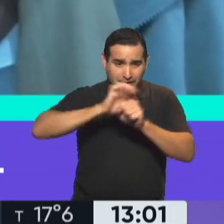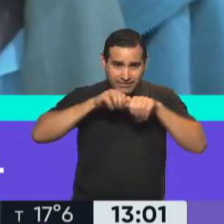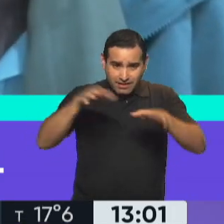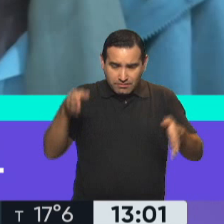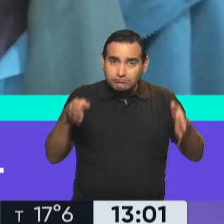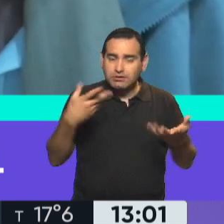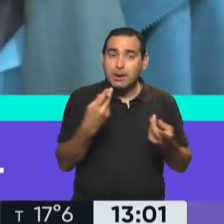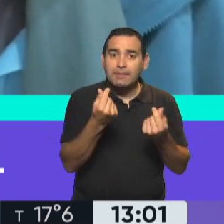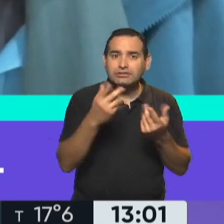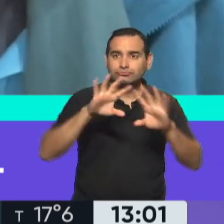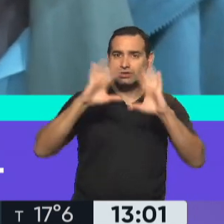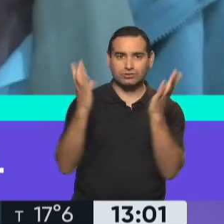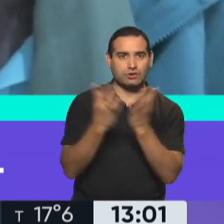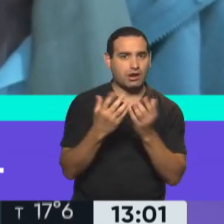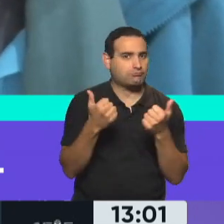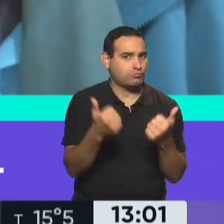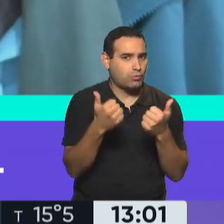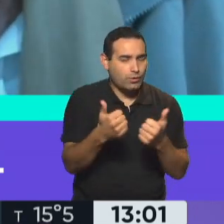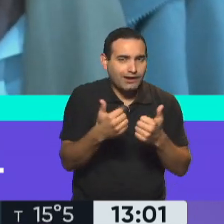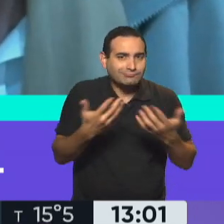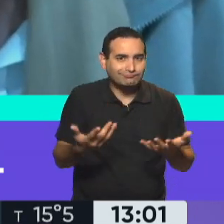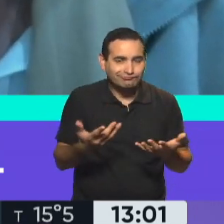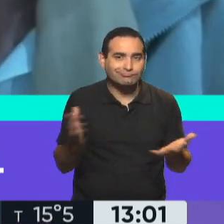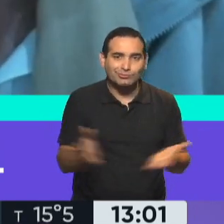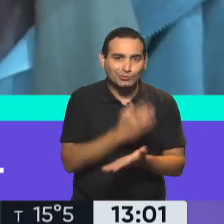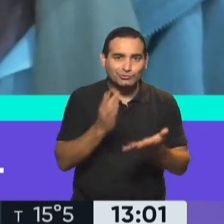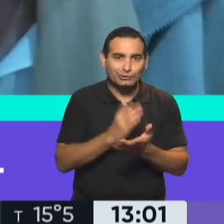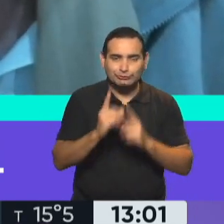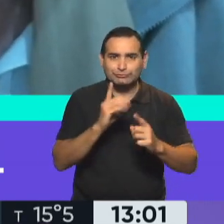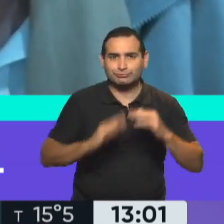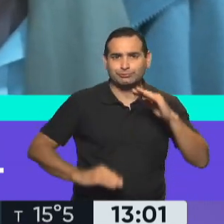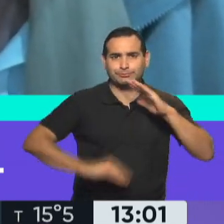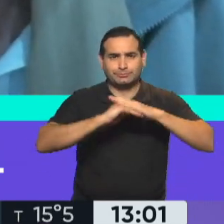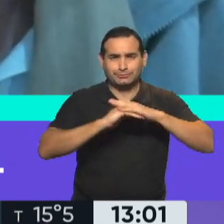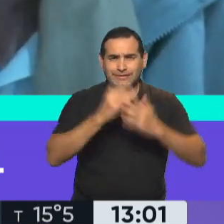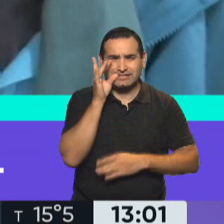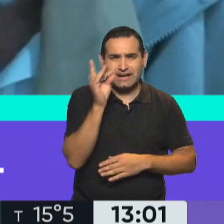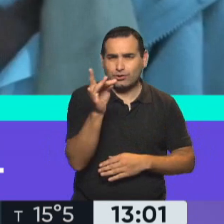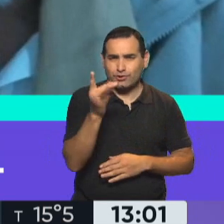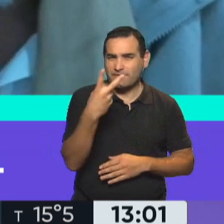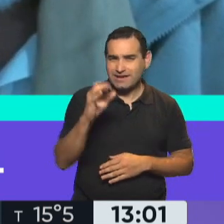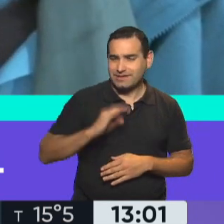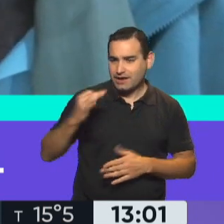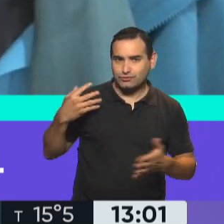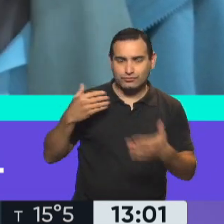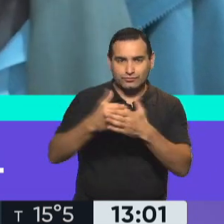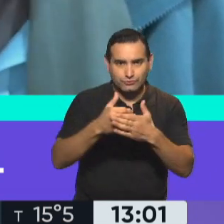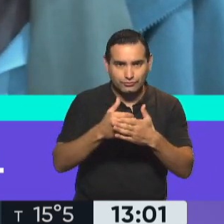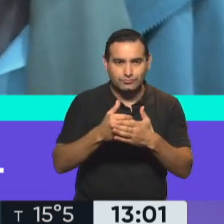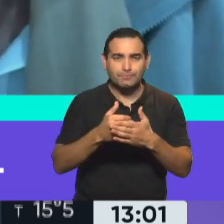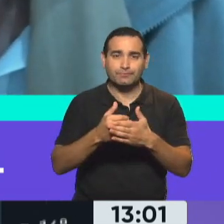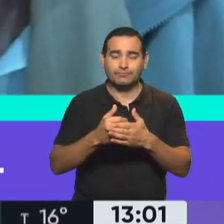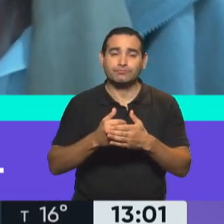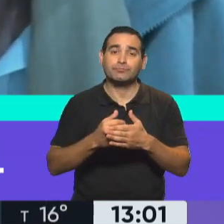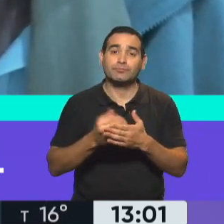tuvo precios internacionales muy, muy buenos, casi en el tope de los récords de los últimos 20 años. En el medio